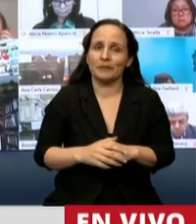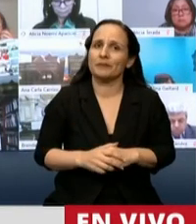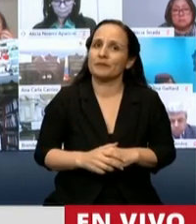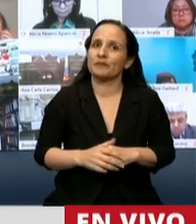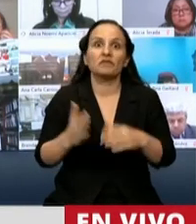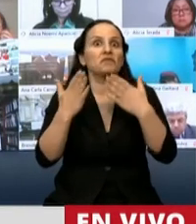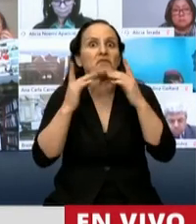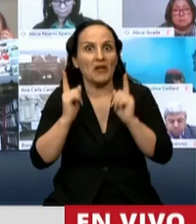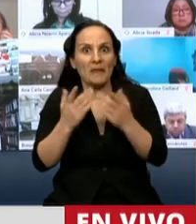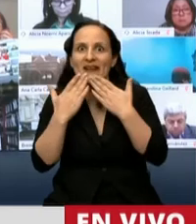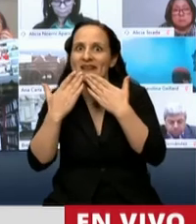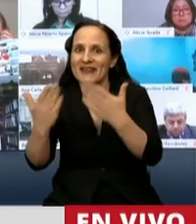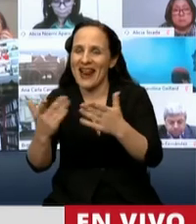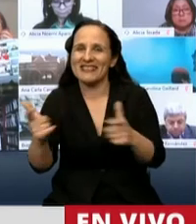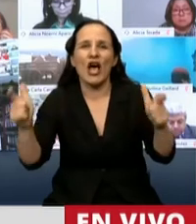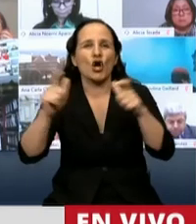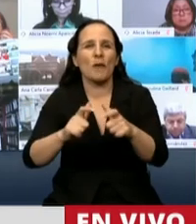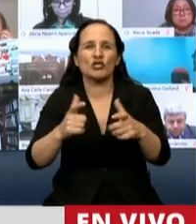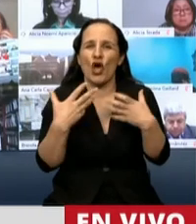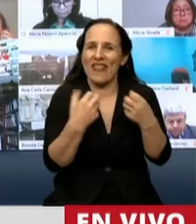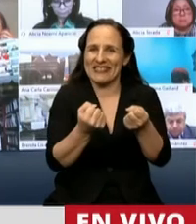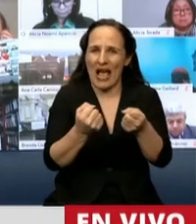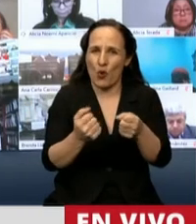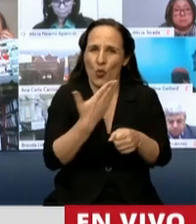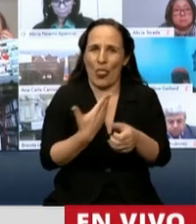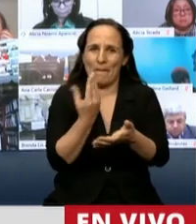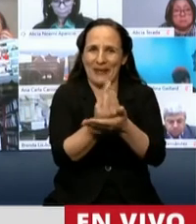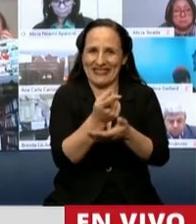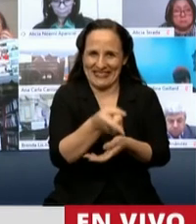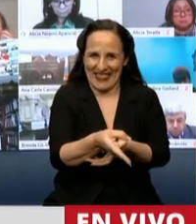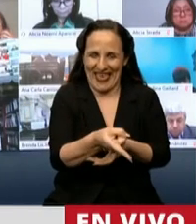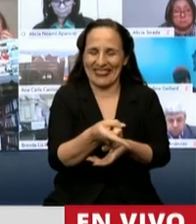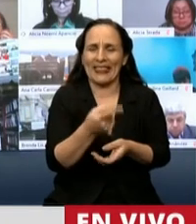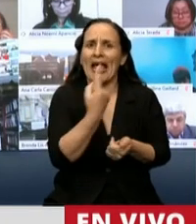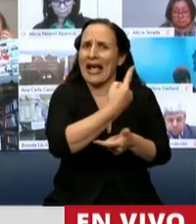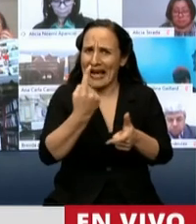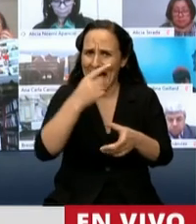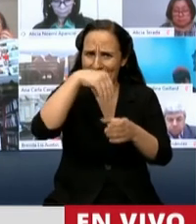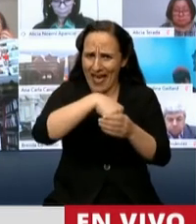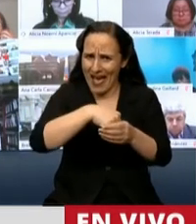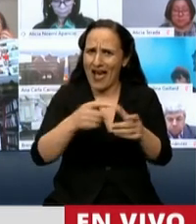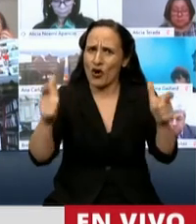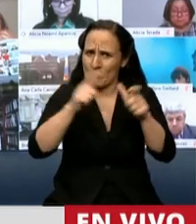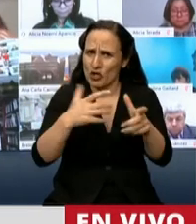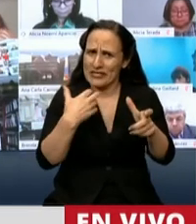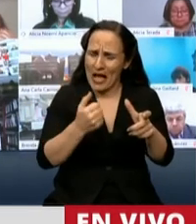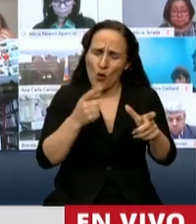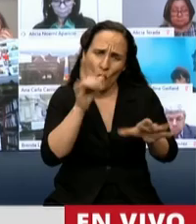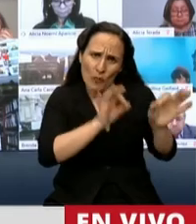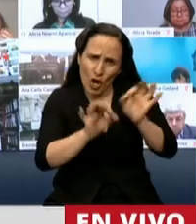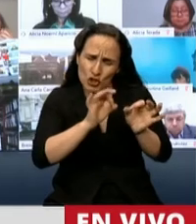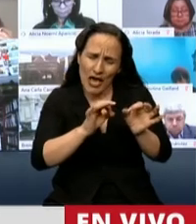agradeciendo la predisposición del presidente de la Comisión de Salud y la participación de cada uno de los integrantes que hemos tenido que tratar este